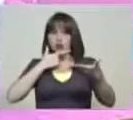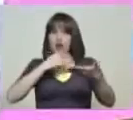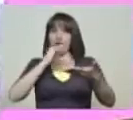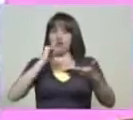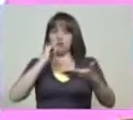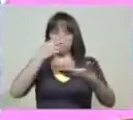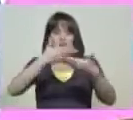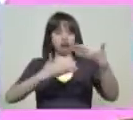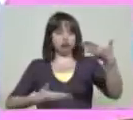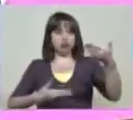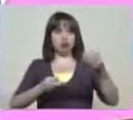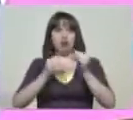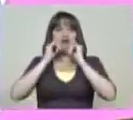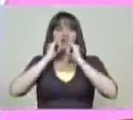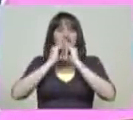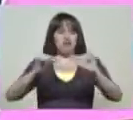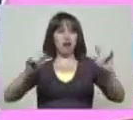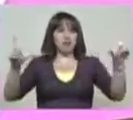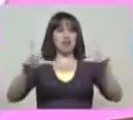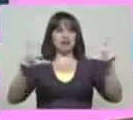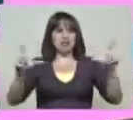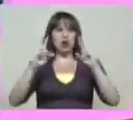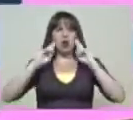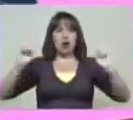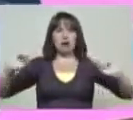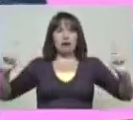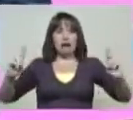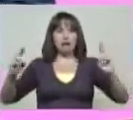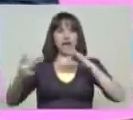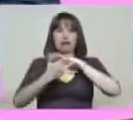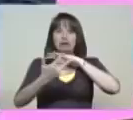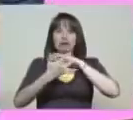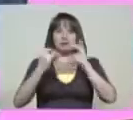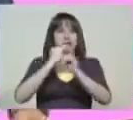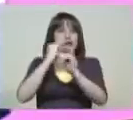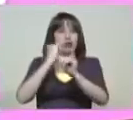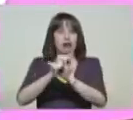Infórmenle por radio, prensa, televisión y redes los avances del Congreso.